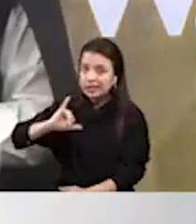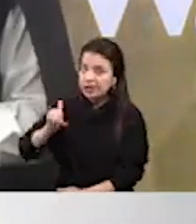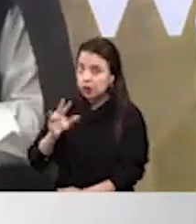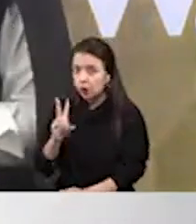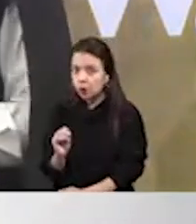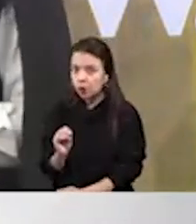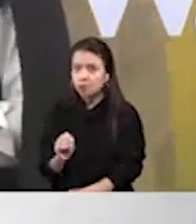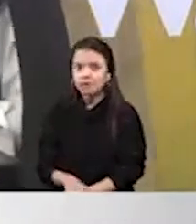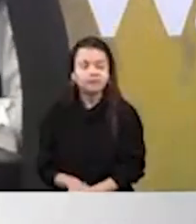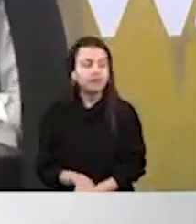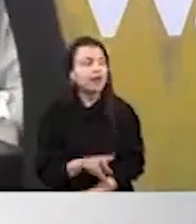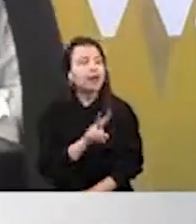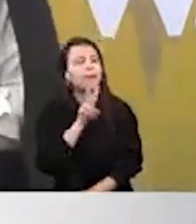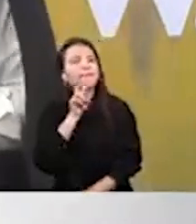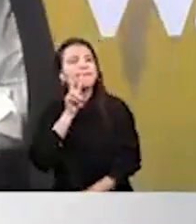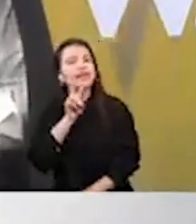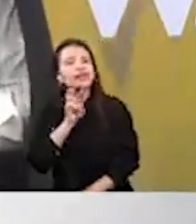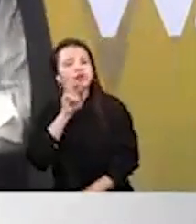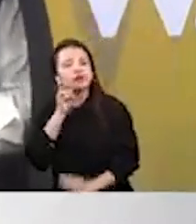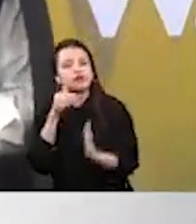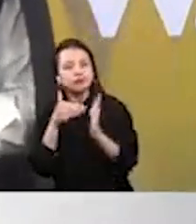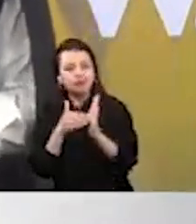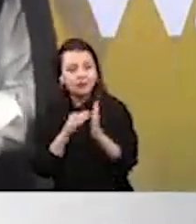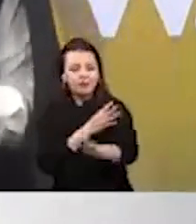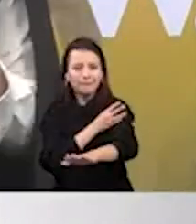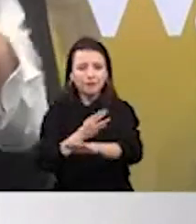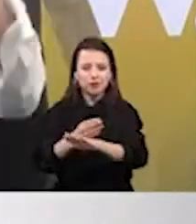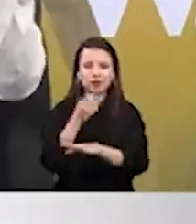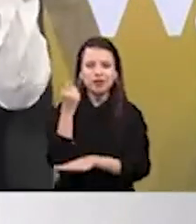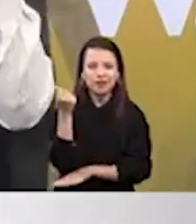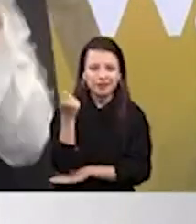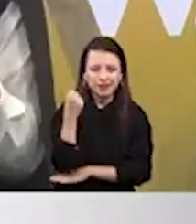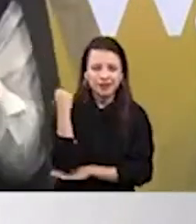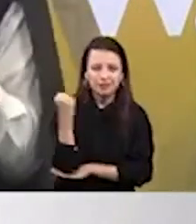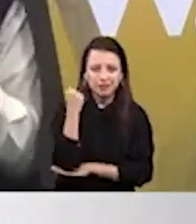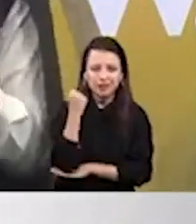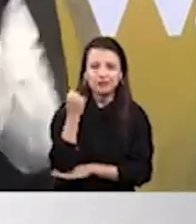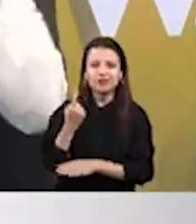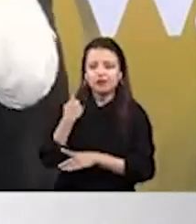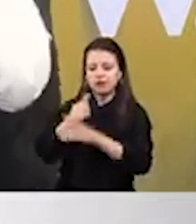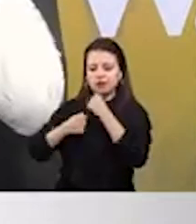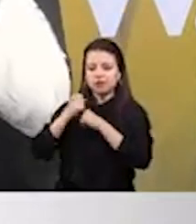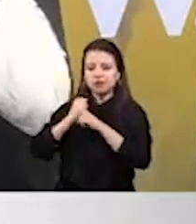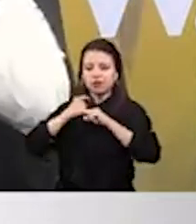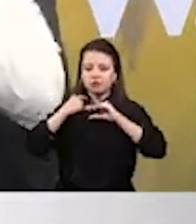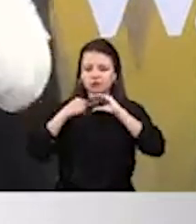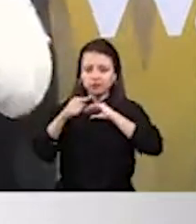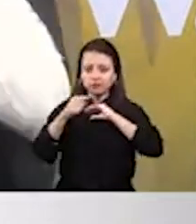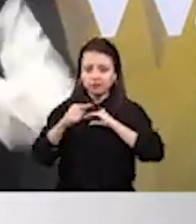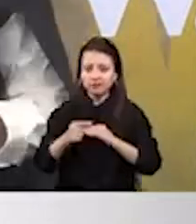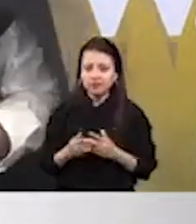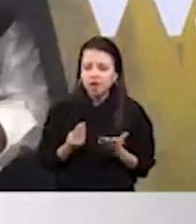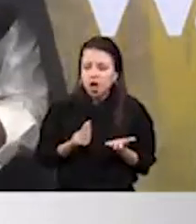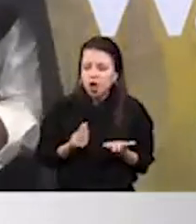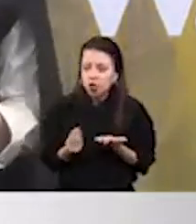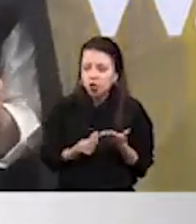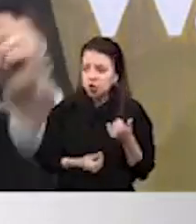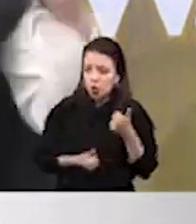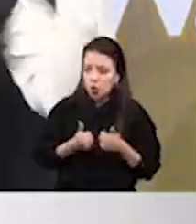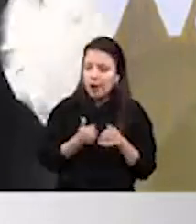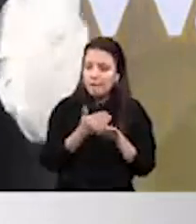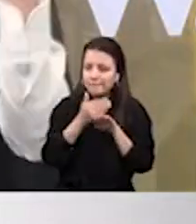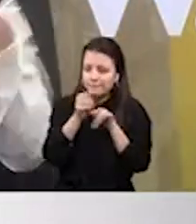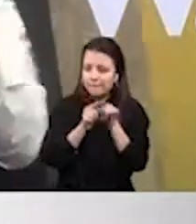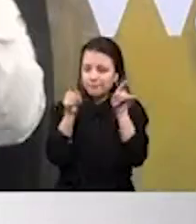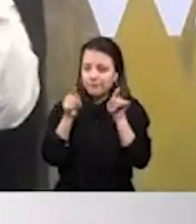Juan Diego, 28 mil millones de pesos que se entregaron el año pasado. Y ahorita le digo bajo qué condiciones se entregaron esos recursos,